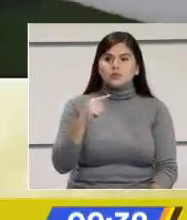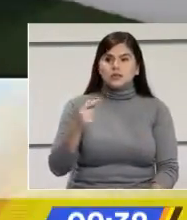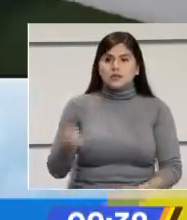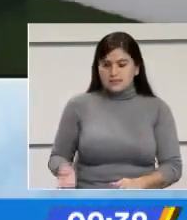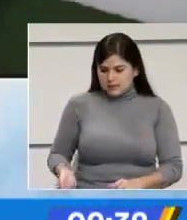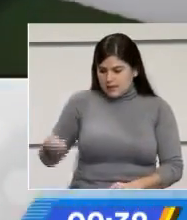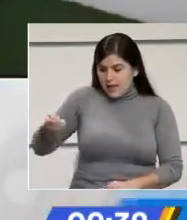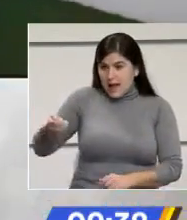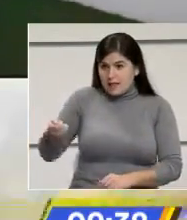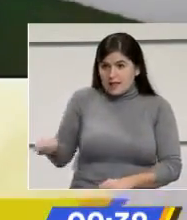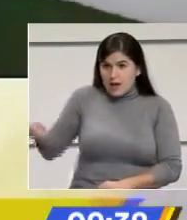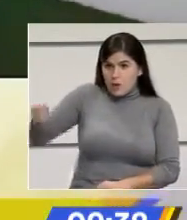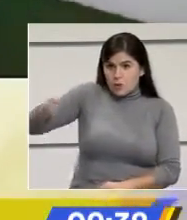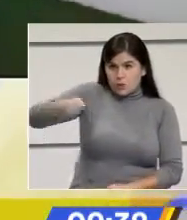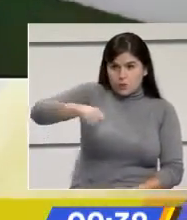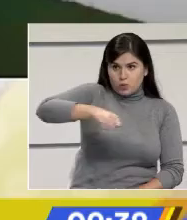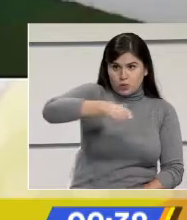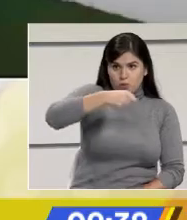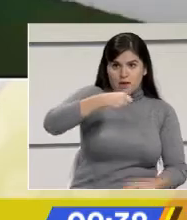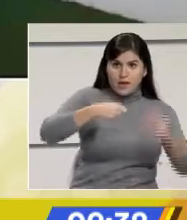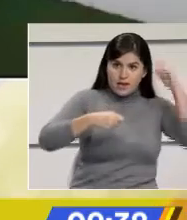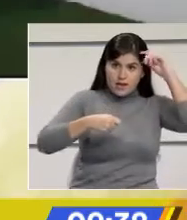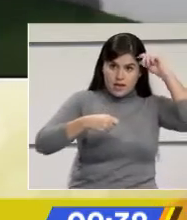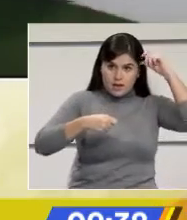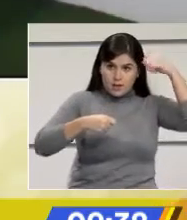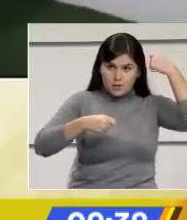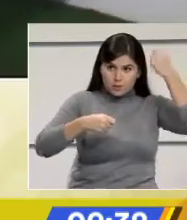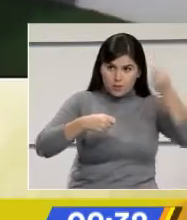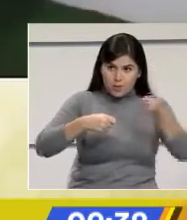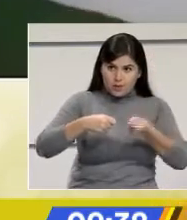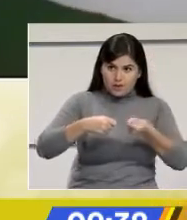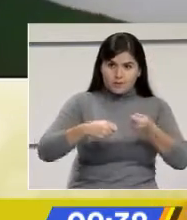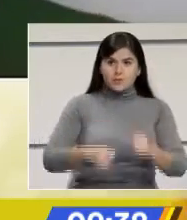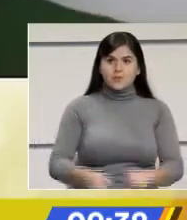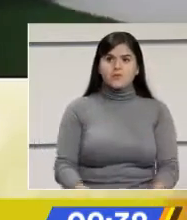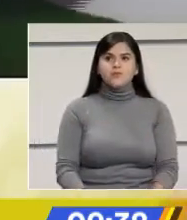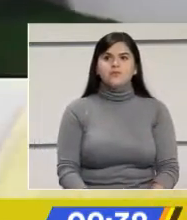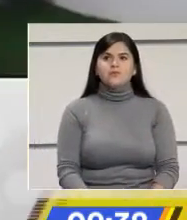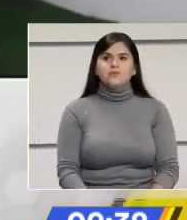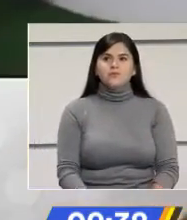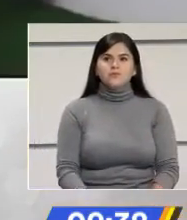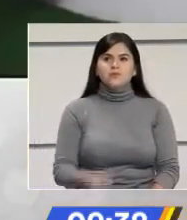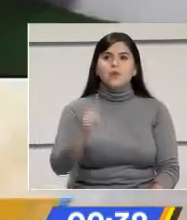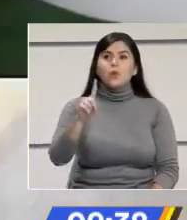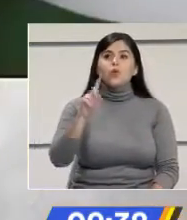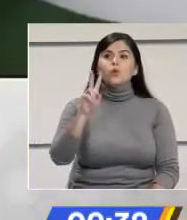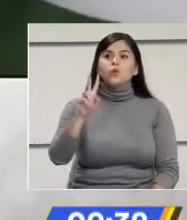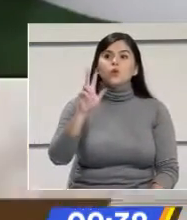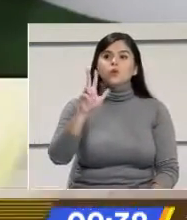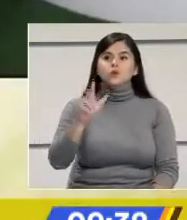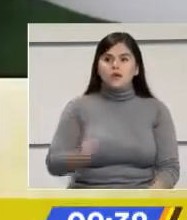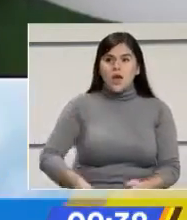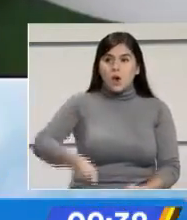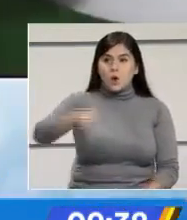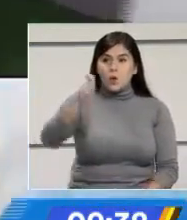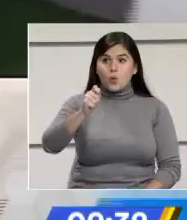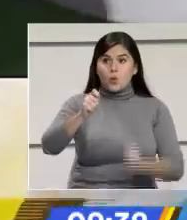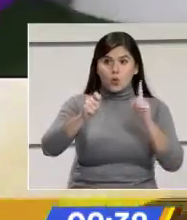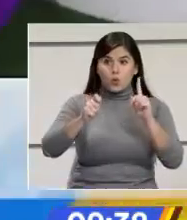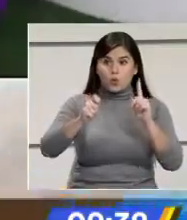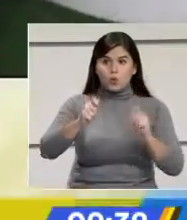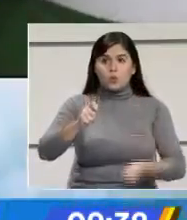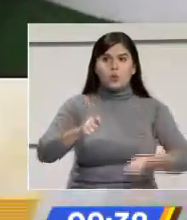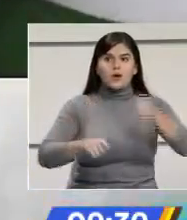y el chico con el sombrero. Entonces vamos a hacerlo cargando. Uno, sí, Dios mío, tres. Dios mío.